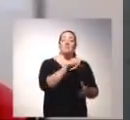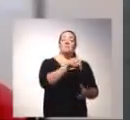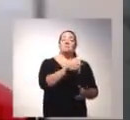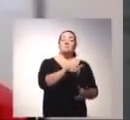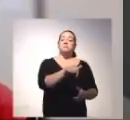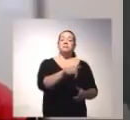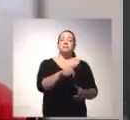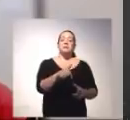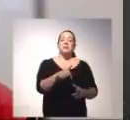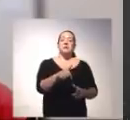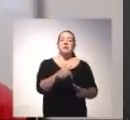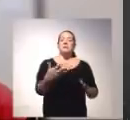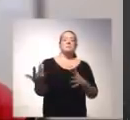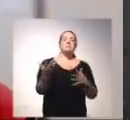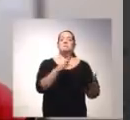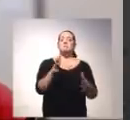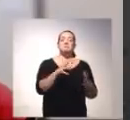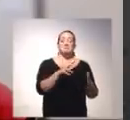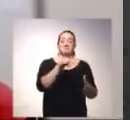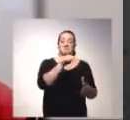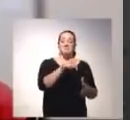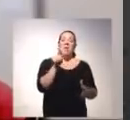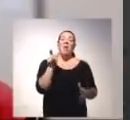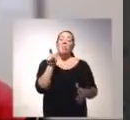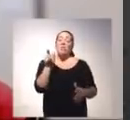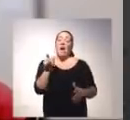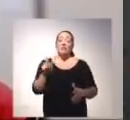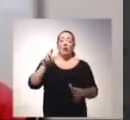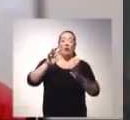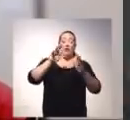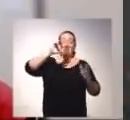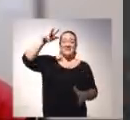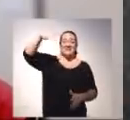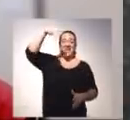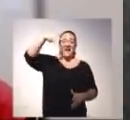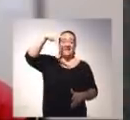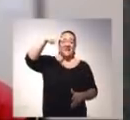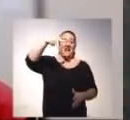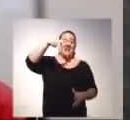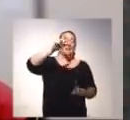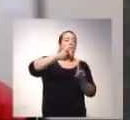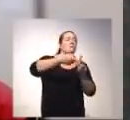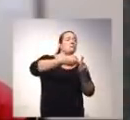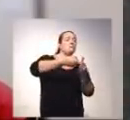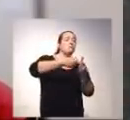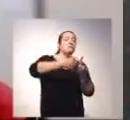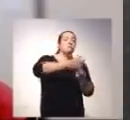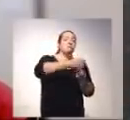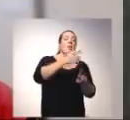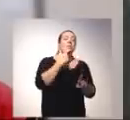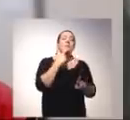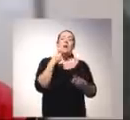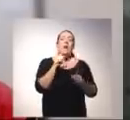evolución temporal de las estimaciones procedentes de los datos satélite siguen reflejando una tendencia